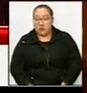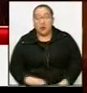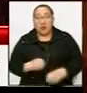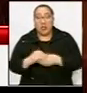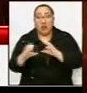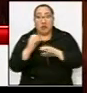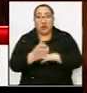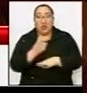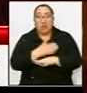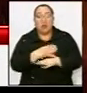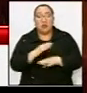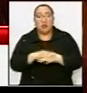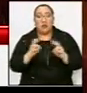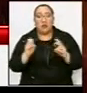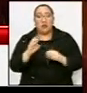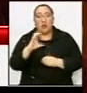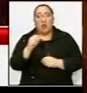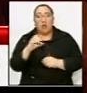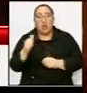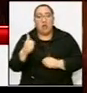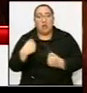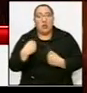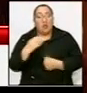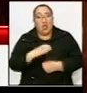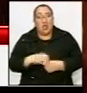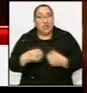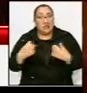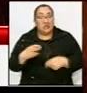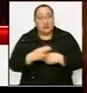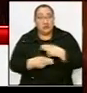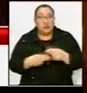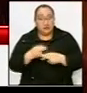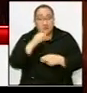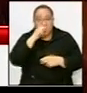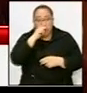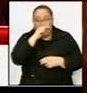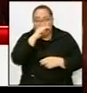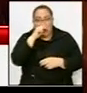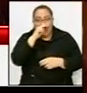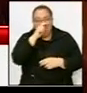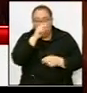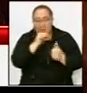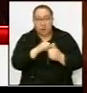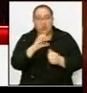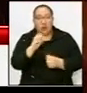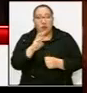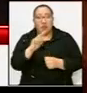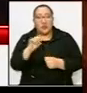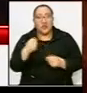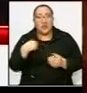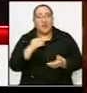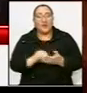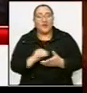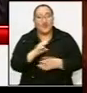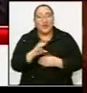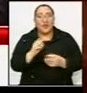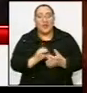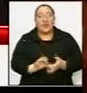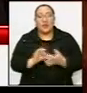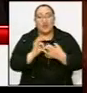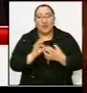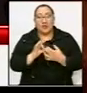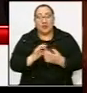discusiones respecto del tema de la COC, que tiene un carácter ya nacional, no solamente, pero en el caso de la convención tiene más bien un carácter